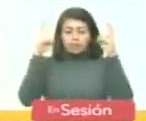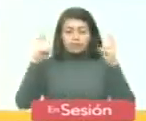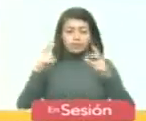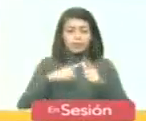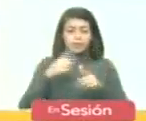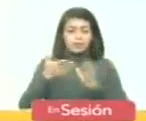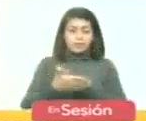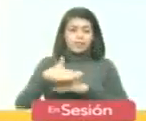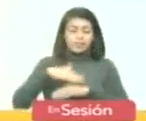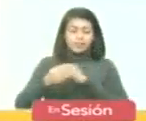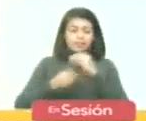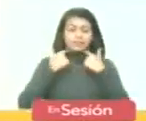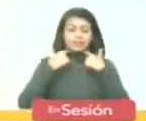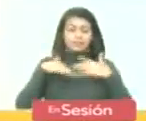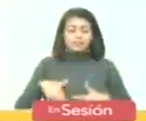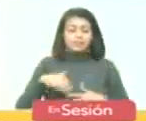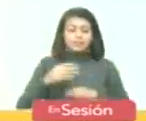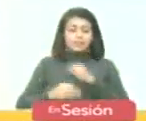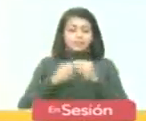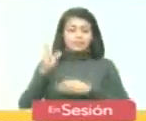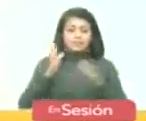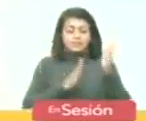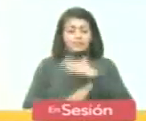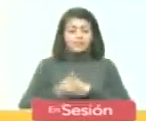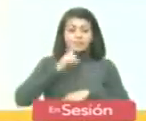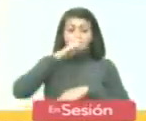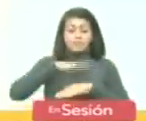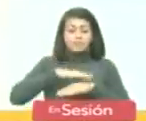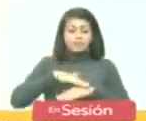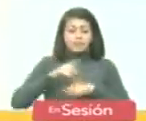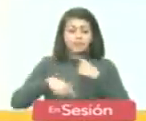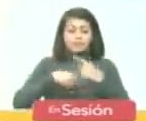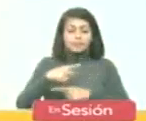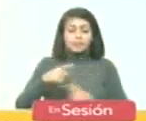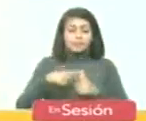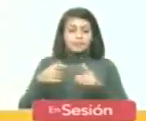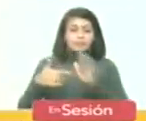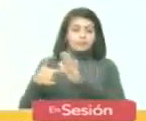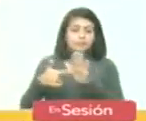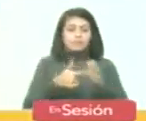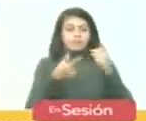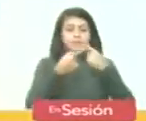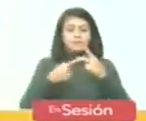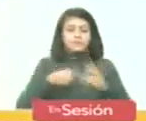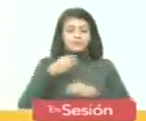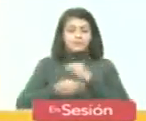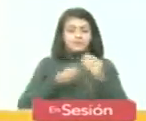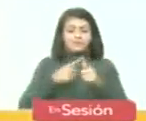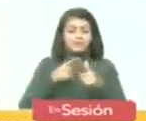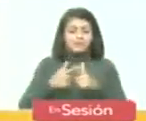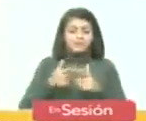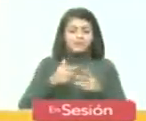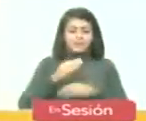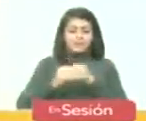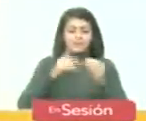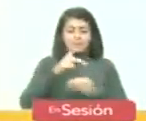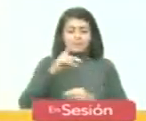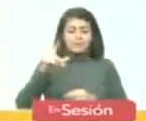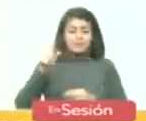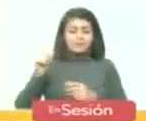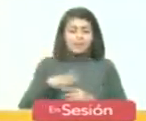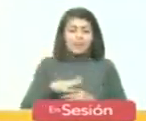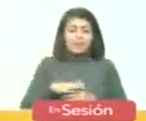se pierden, no vienen los que están implicados. Y mandan a otros como Poncio Pilatos a lavarse las manos y a lavarle